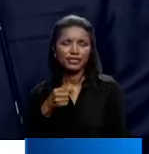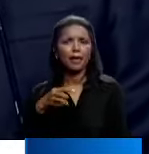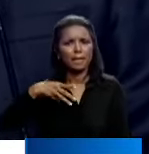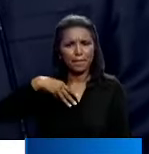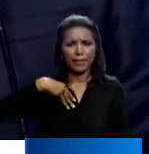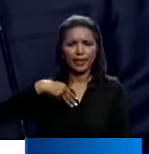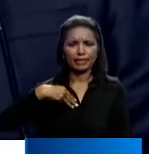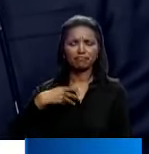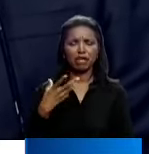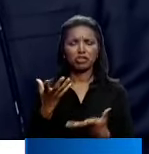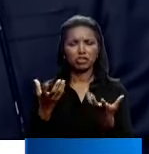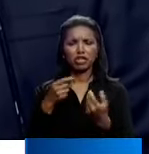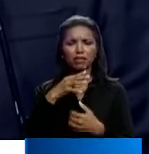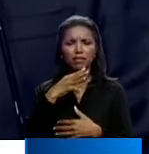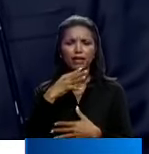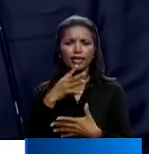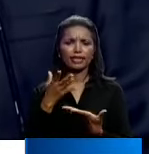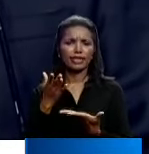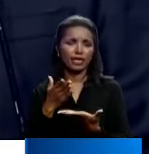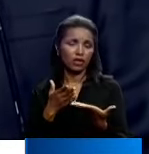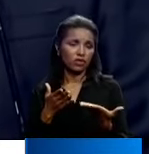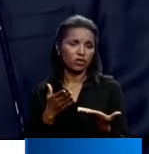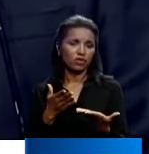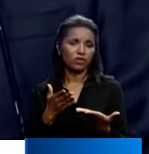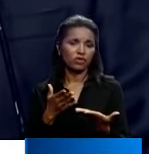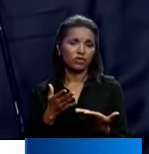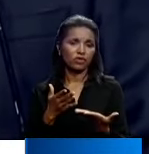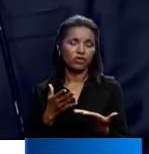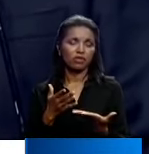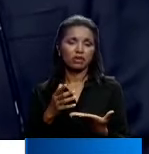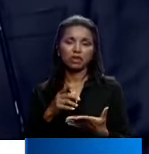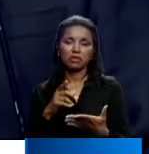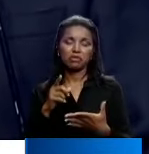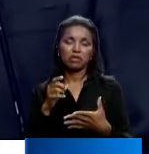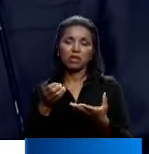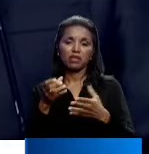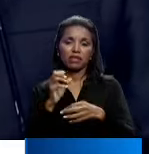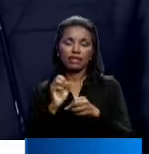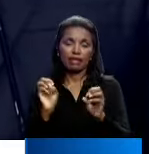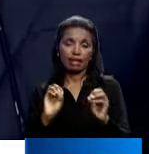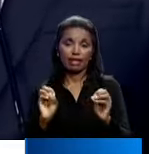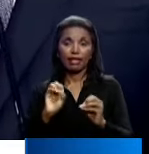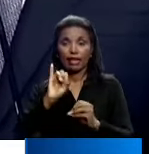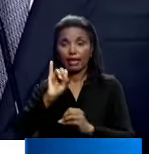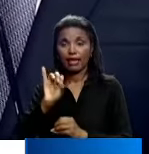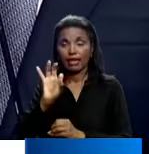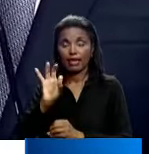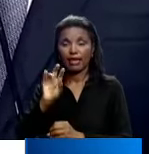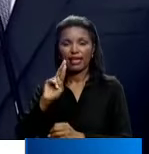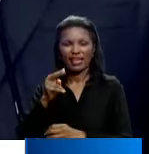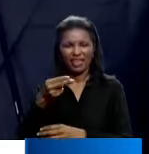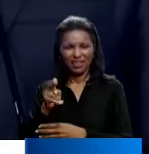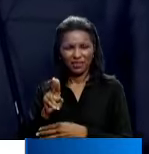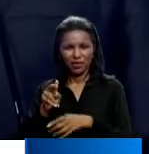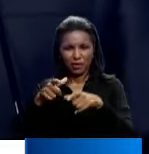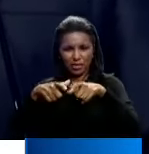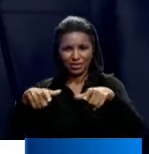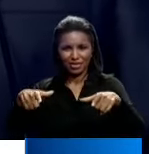de una institución fallida, pero quiero hablar de el IFARU. El IFARU es una entidad que demuestra lo que está mal en el